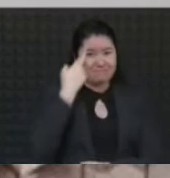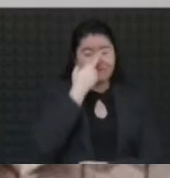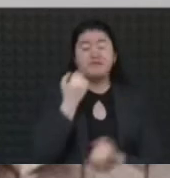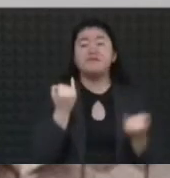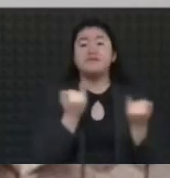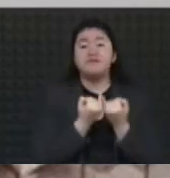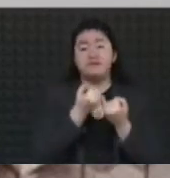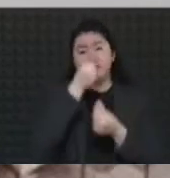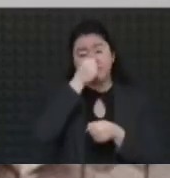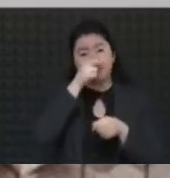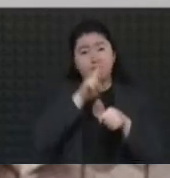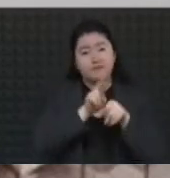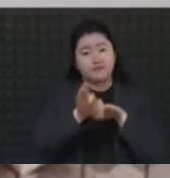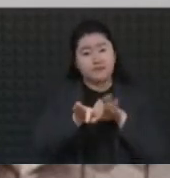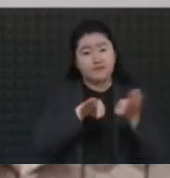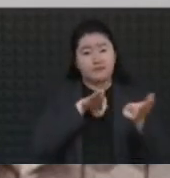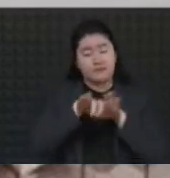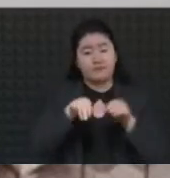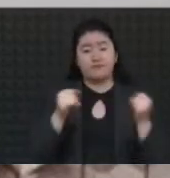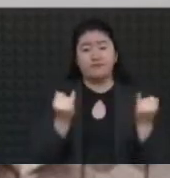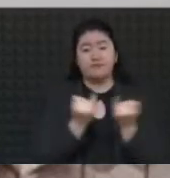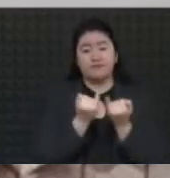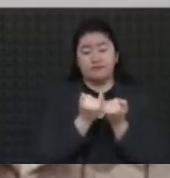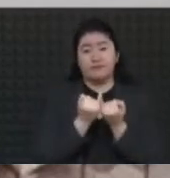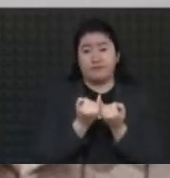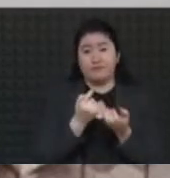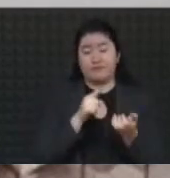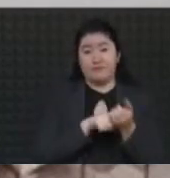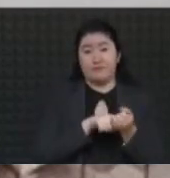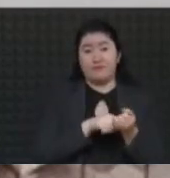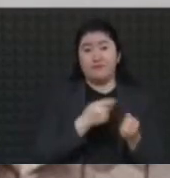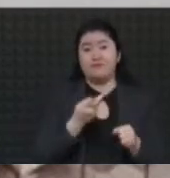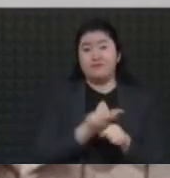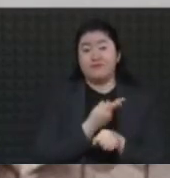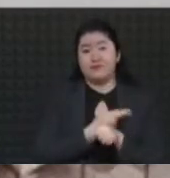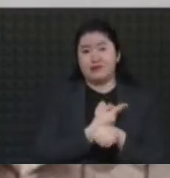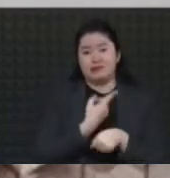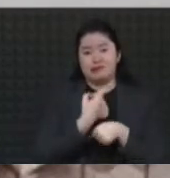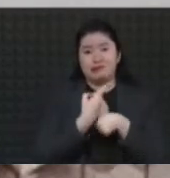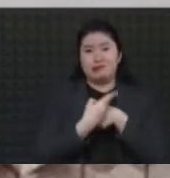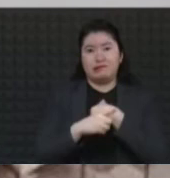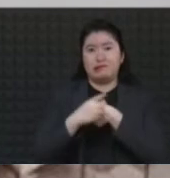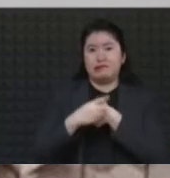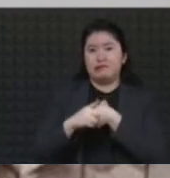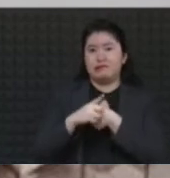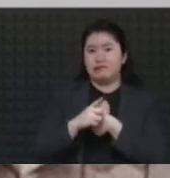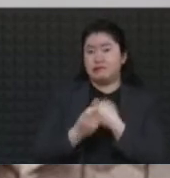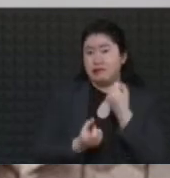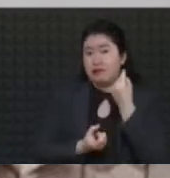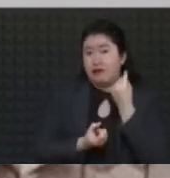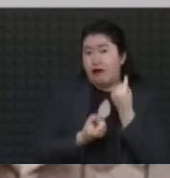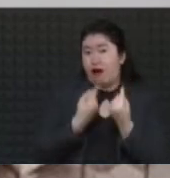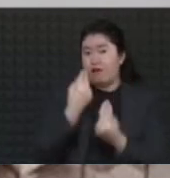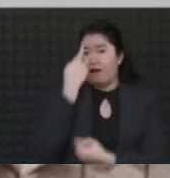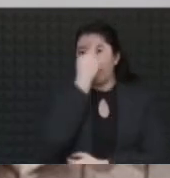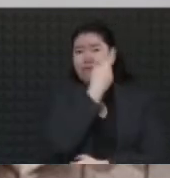del Trabajo, en el edificio en donde están ocupando, tuvo también algunos daños que se están revisando también para ver si